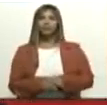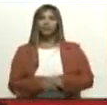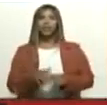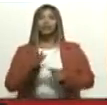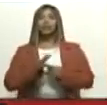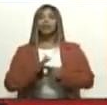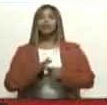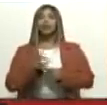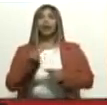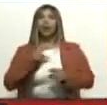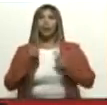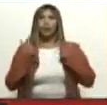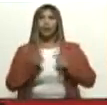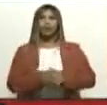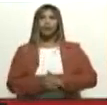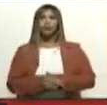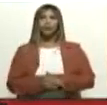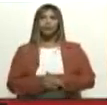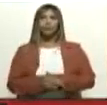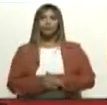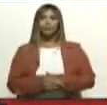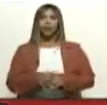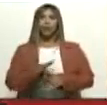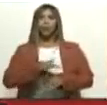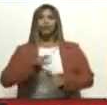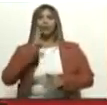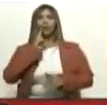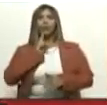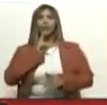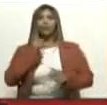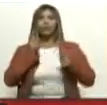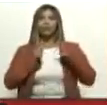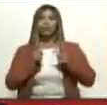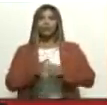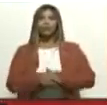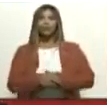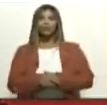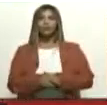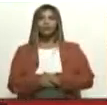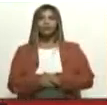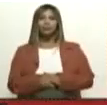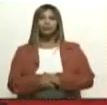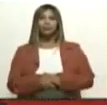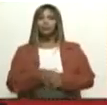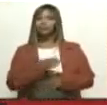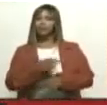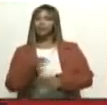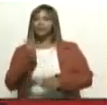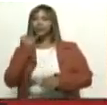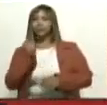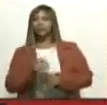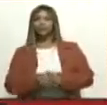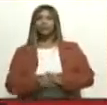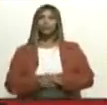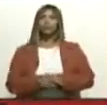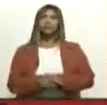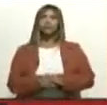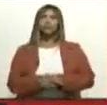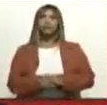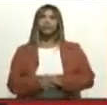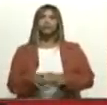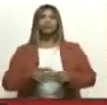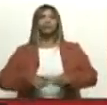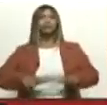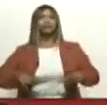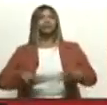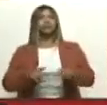de La Guaira, en el terminal... Que está al frente de la Plaza Bolívar Chávez. Enfrente de la Plaza Bolívar Chávez. Extraordinario, y además... Es un